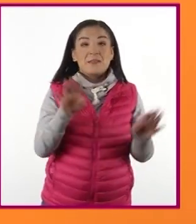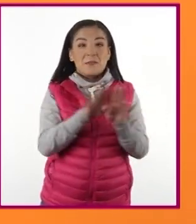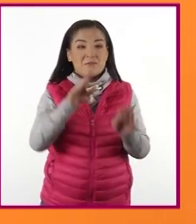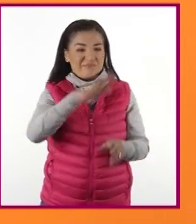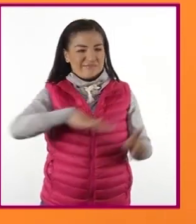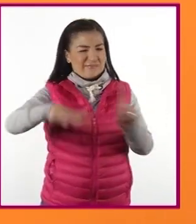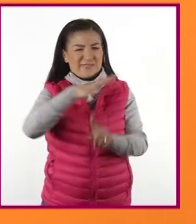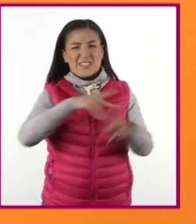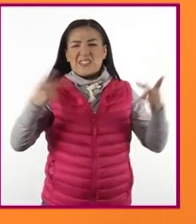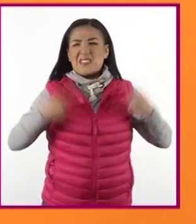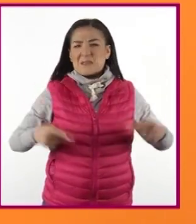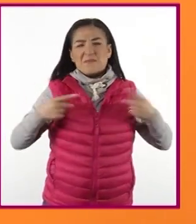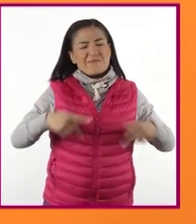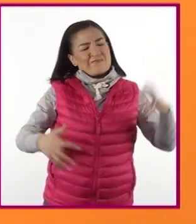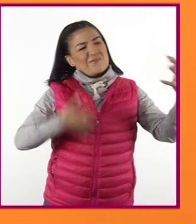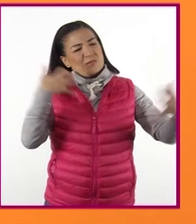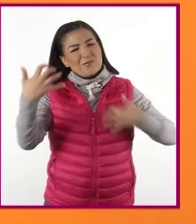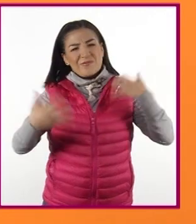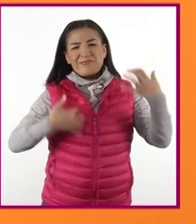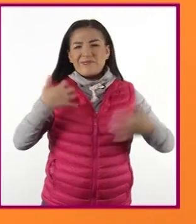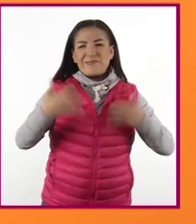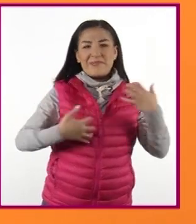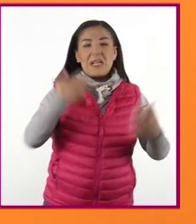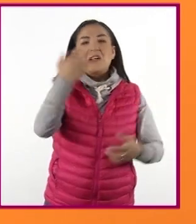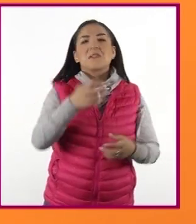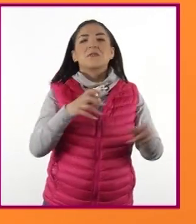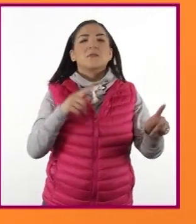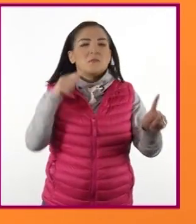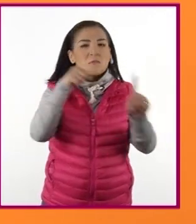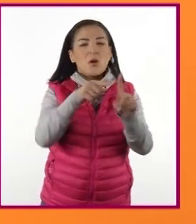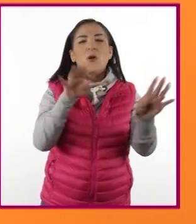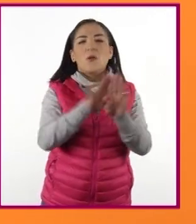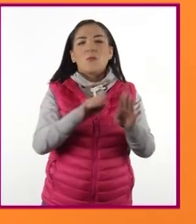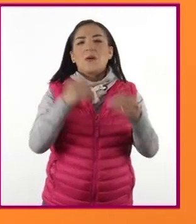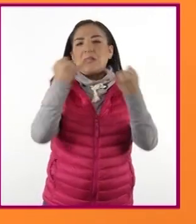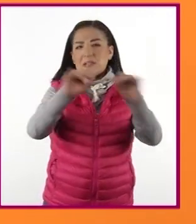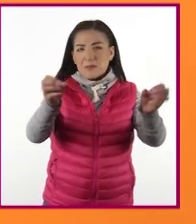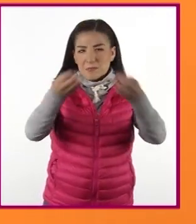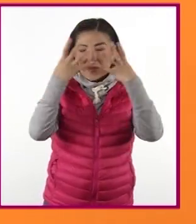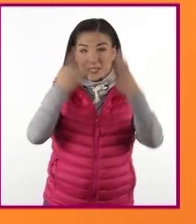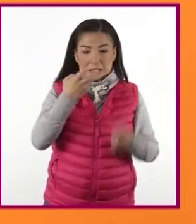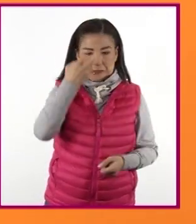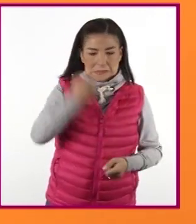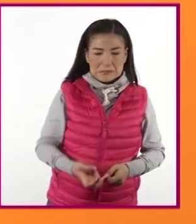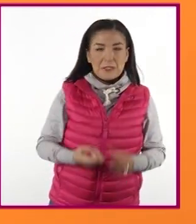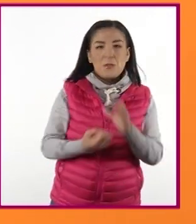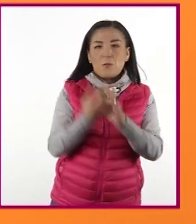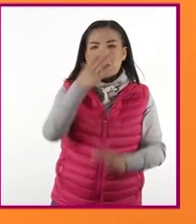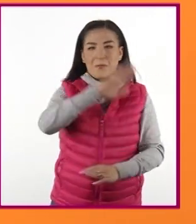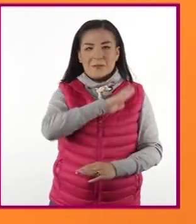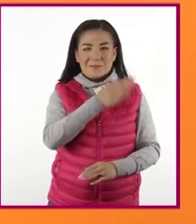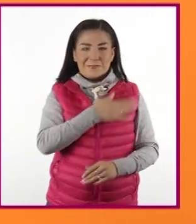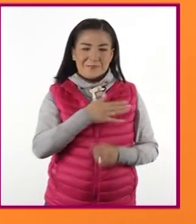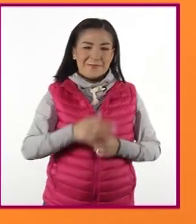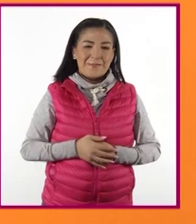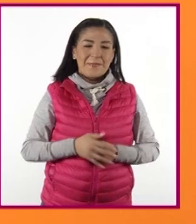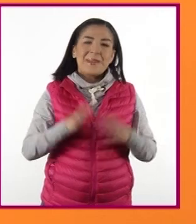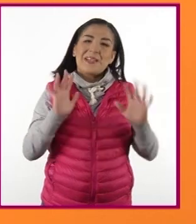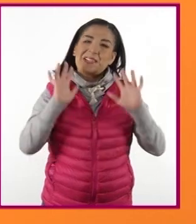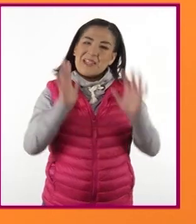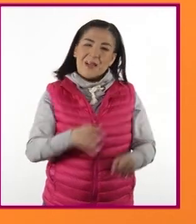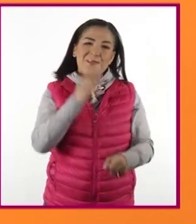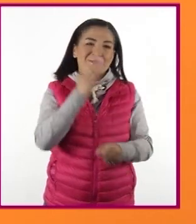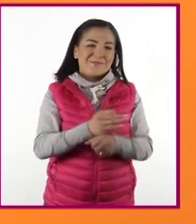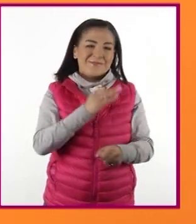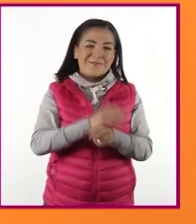descontento social, comenzaría a germinar el movimiento independentista de Nueva España. Bueno, lamento decirles que estamos